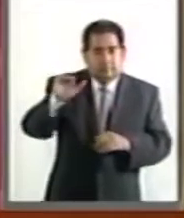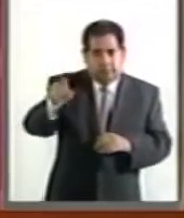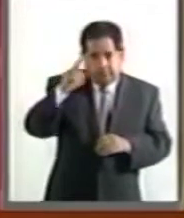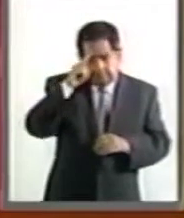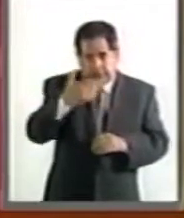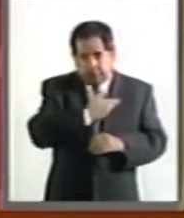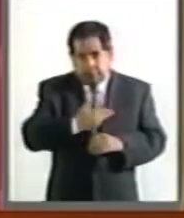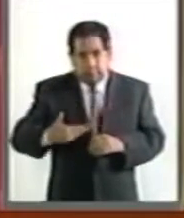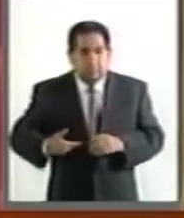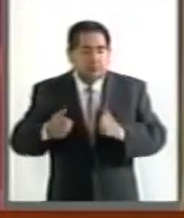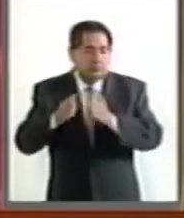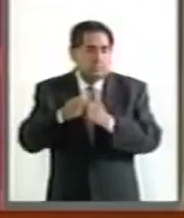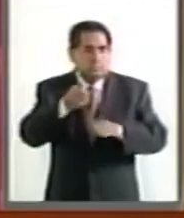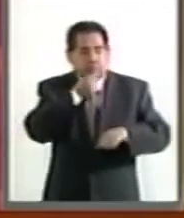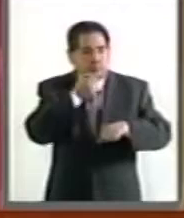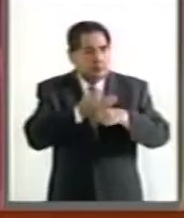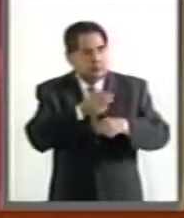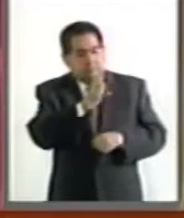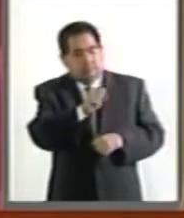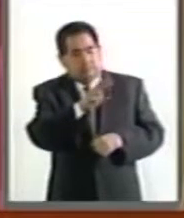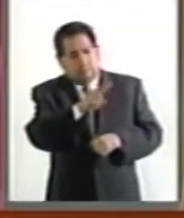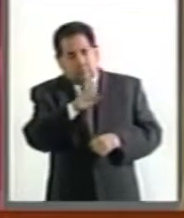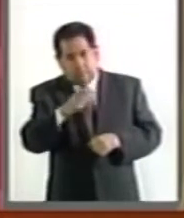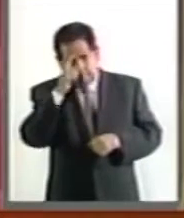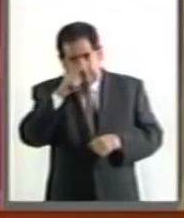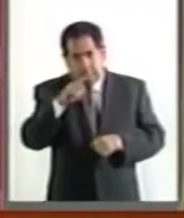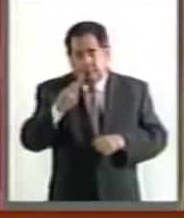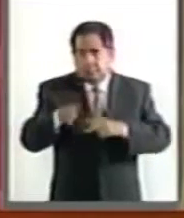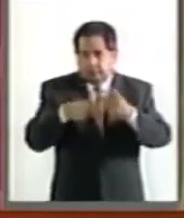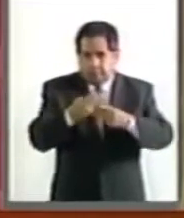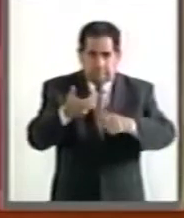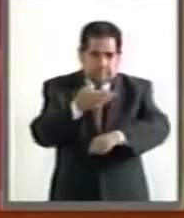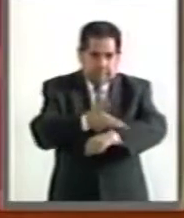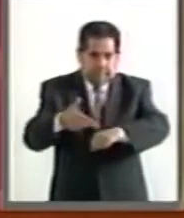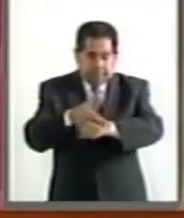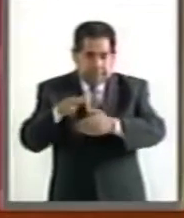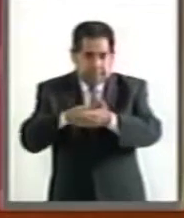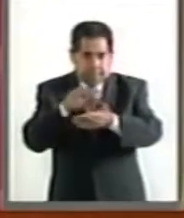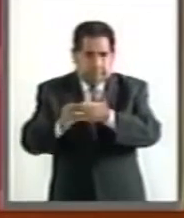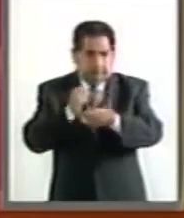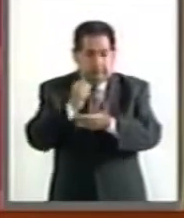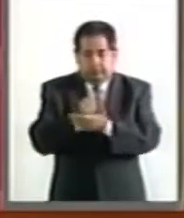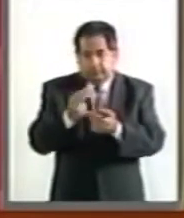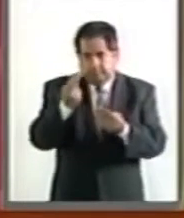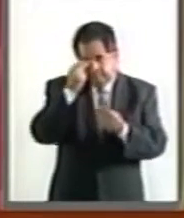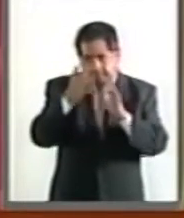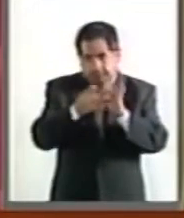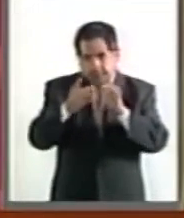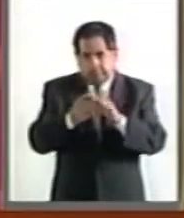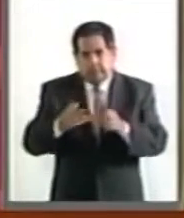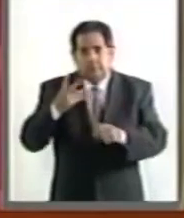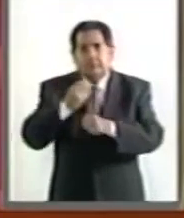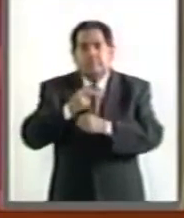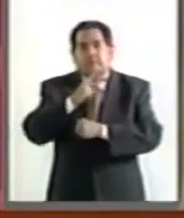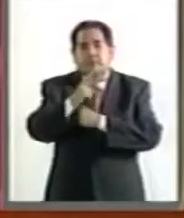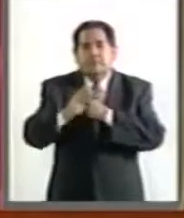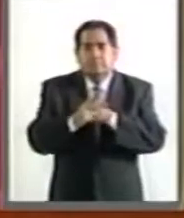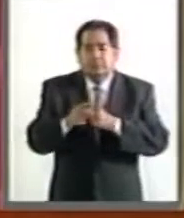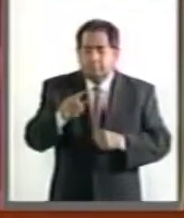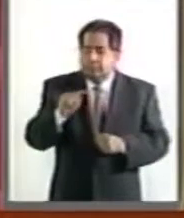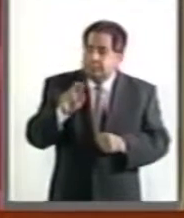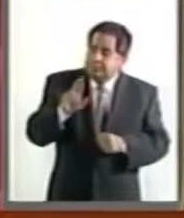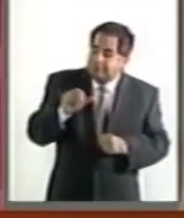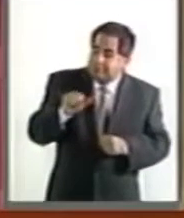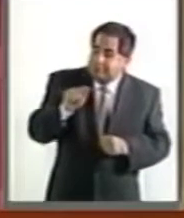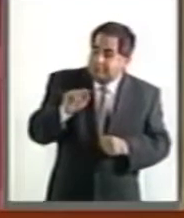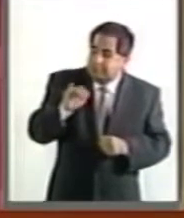Federal a través de la Secretaría de Relaciones Exteriores a que se efectúen los trámites y procedimientos necesarios para que nuestro país